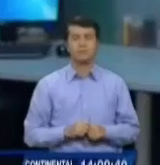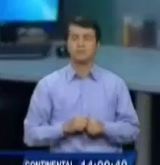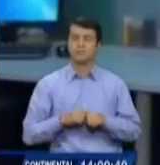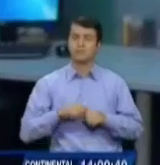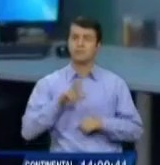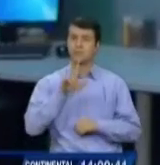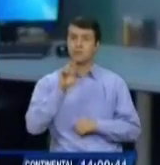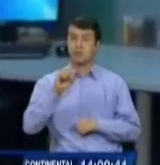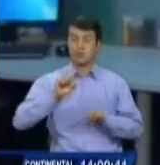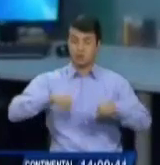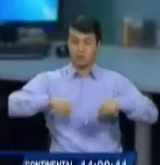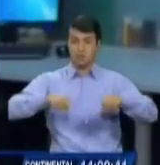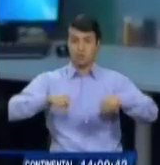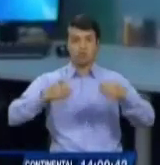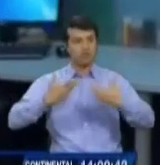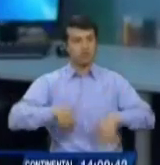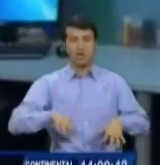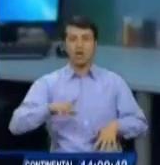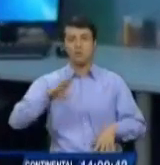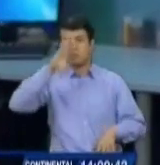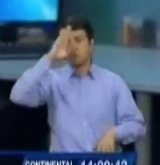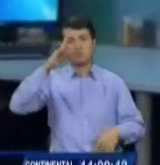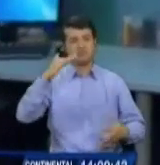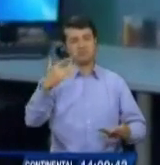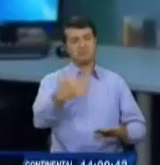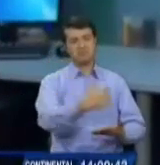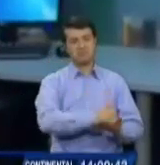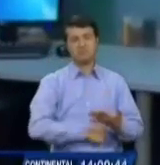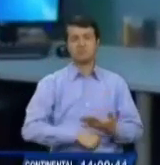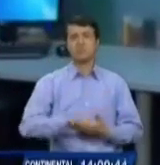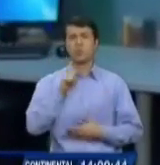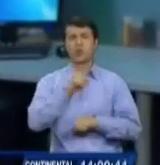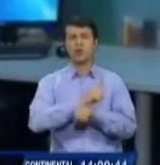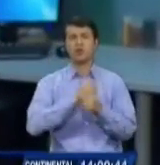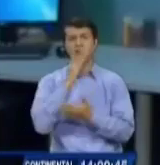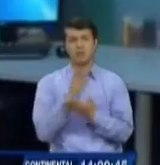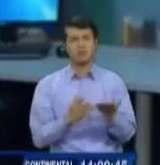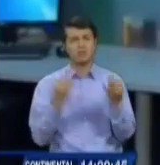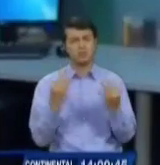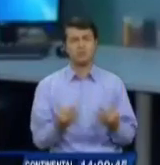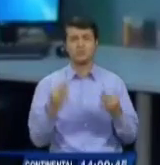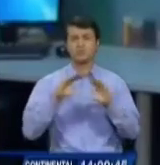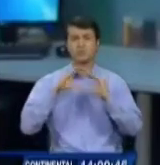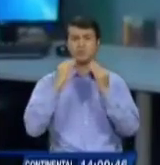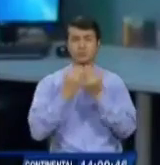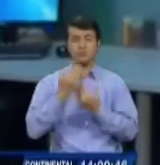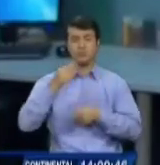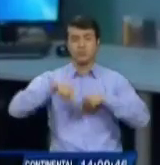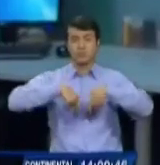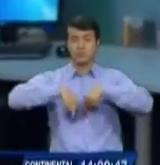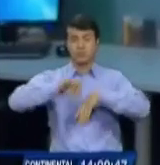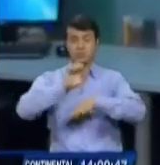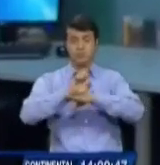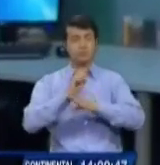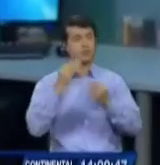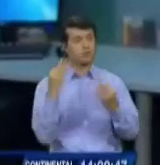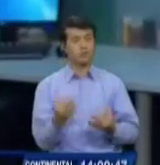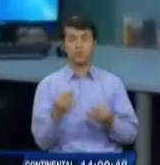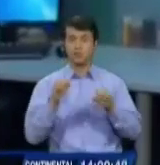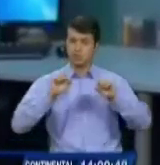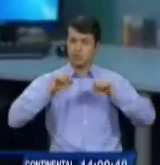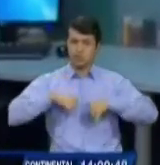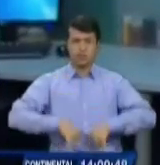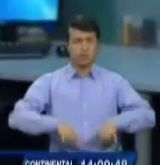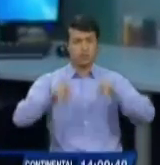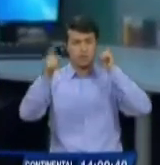Y más de 30 motocicletas fueron retiradas de circulación en una hora y media por parte de la Comisión de Tránsito del Ecuador, institución que mantiene operativos